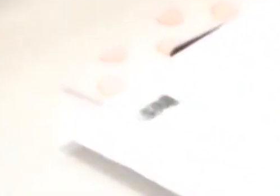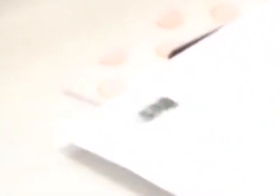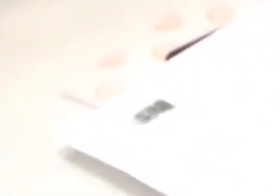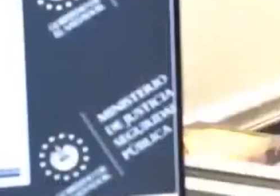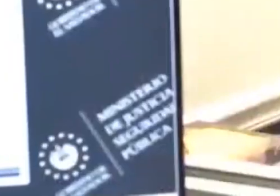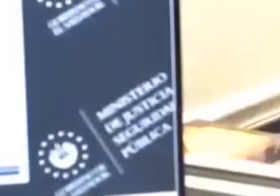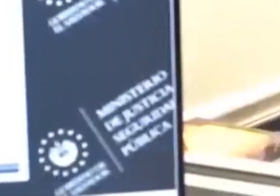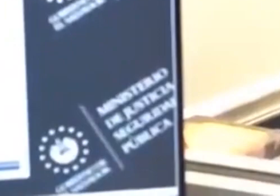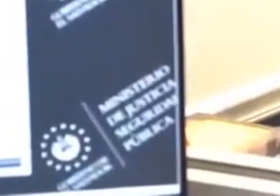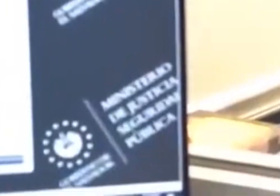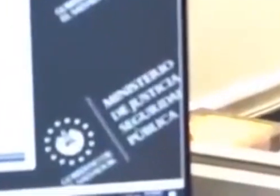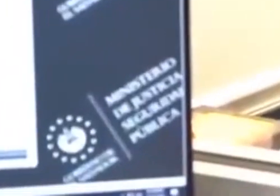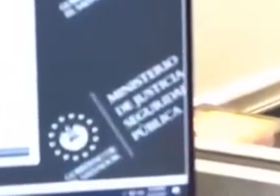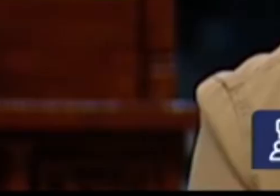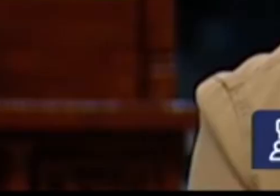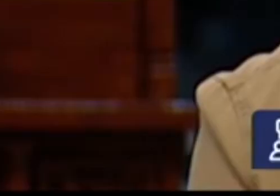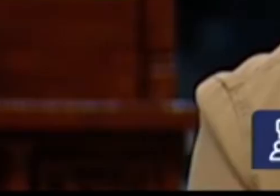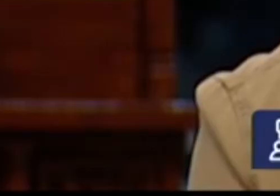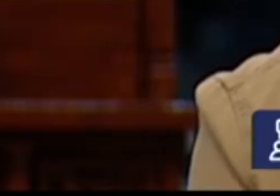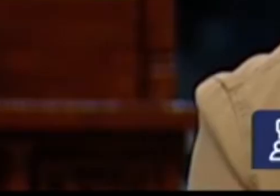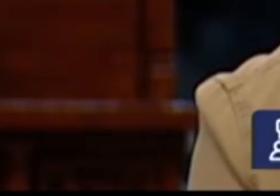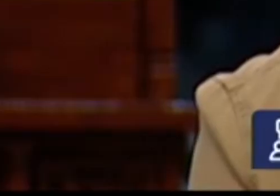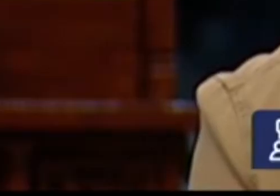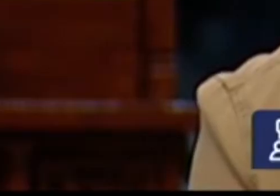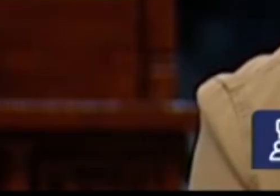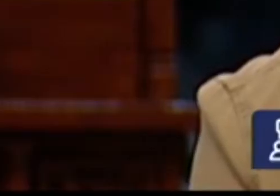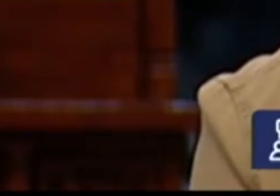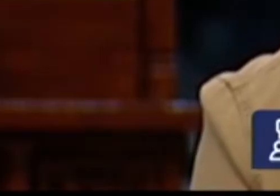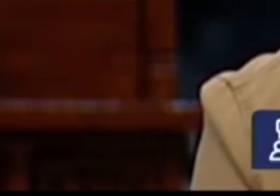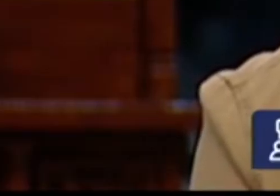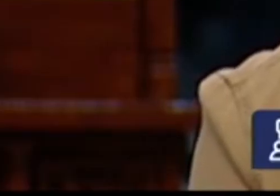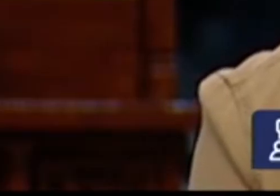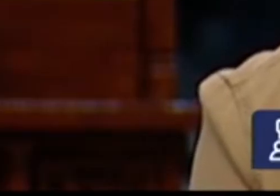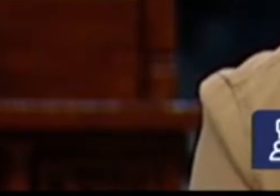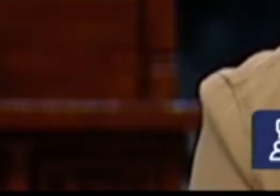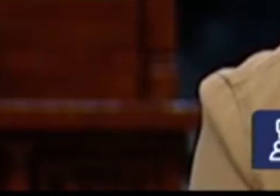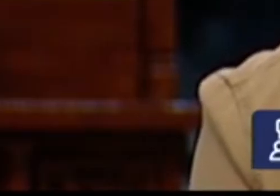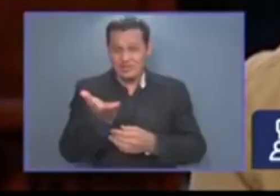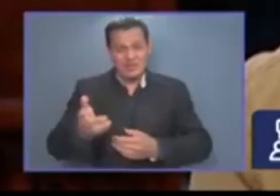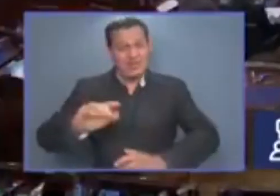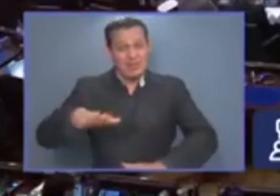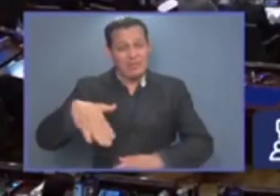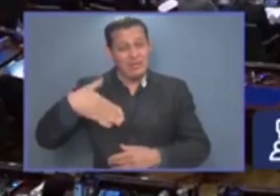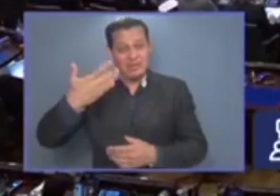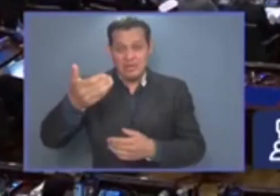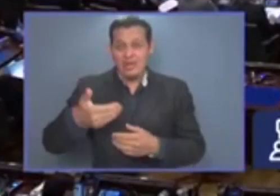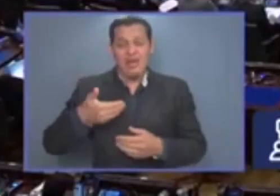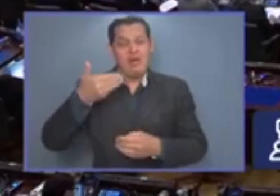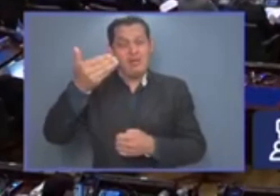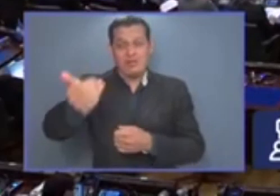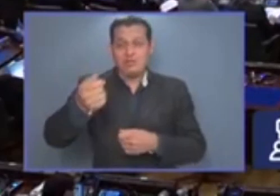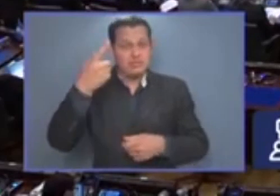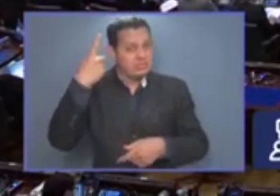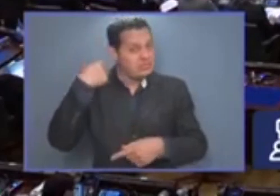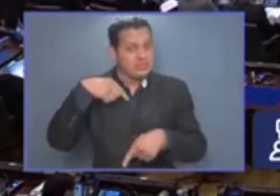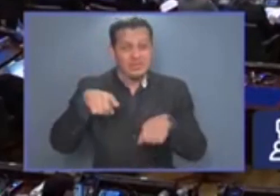completar el proceso de emisión de DUI. Después de tantos años que obligamos a los hermanos y